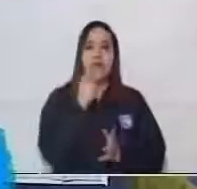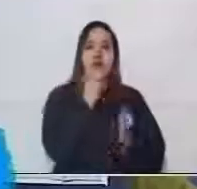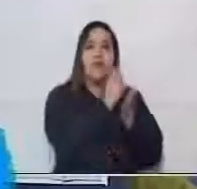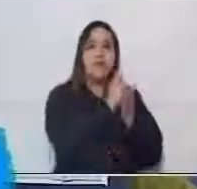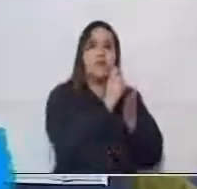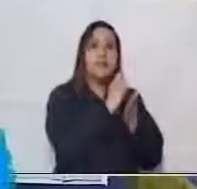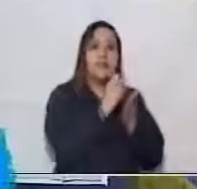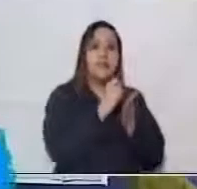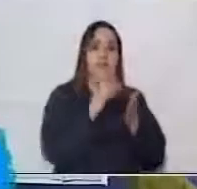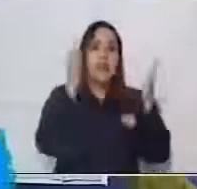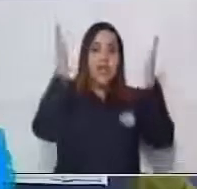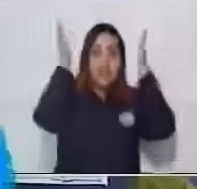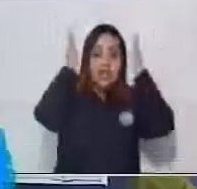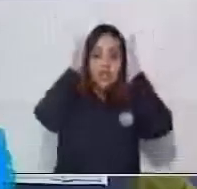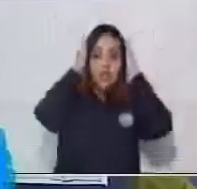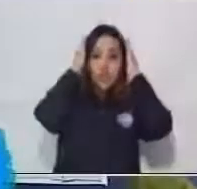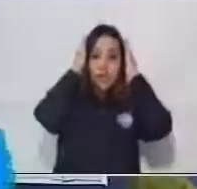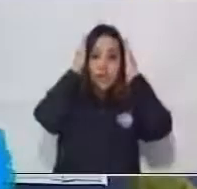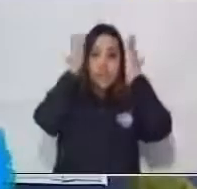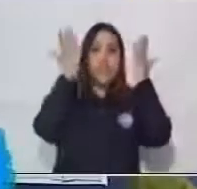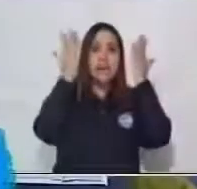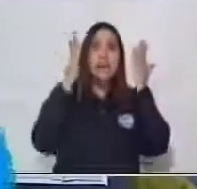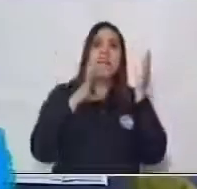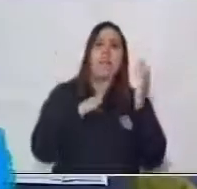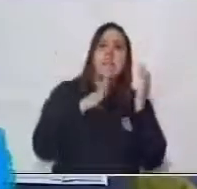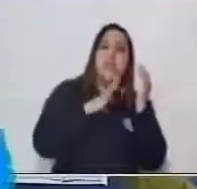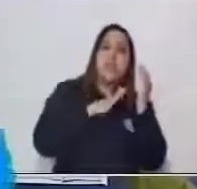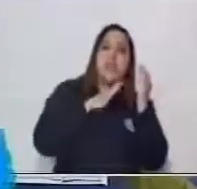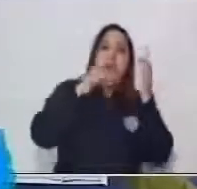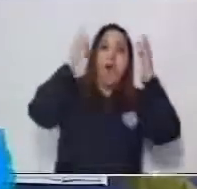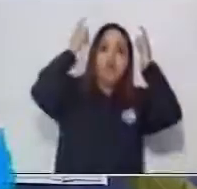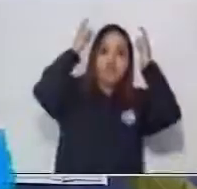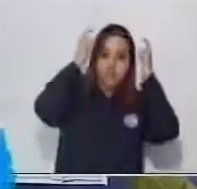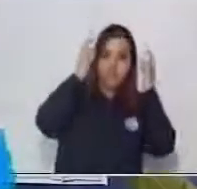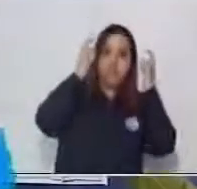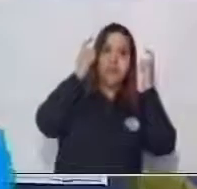Creo que ahora ya está teniendo un poco más de sentido la conducta de César.